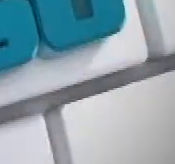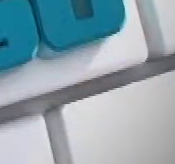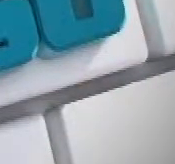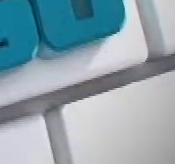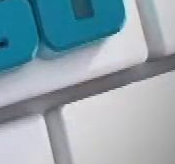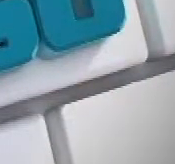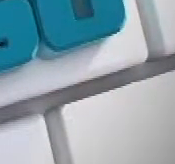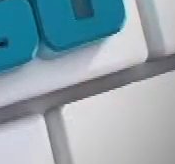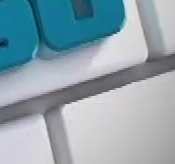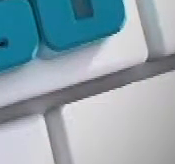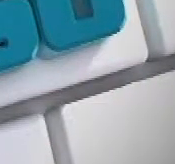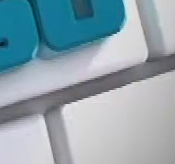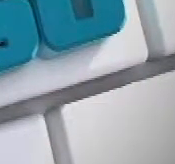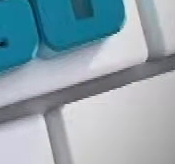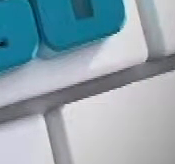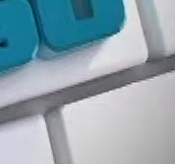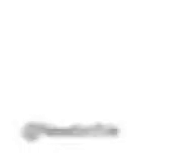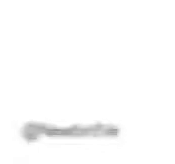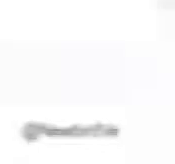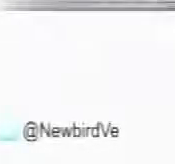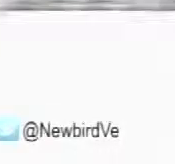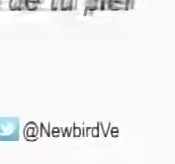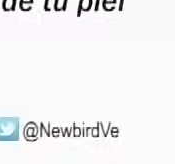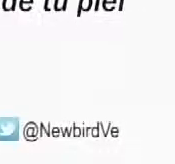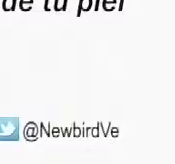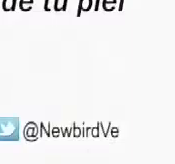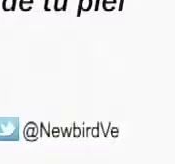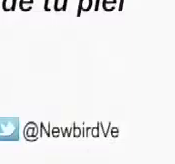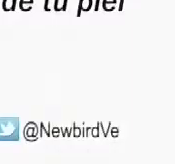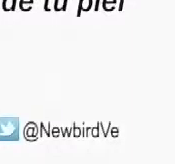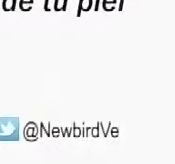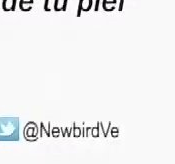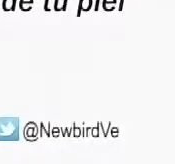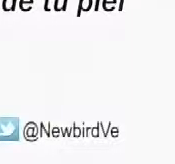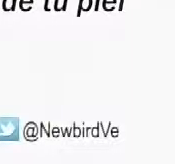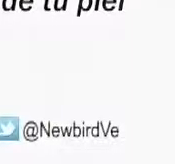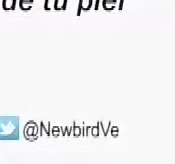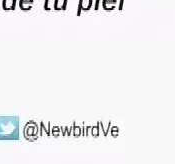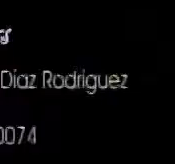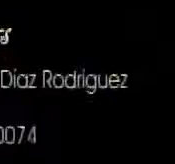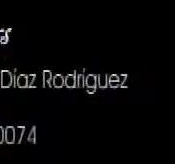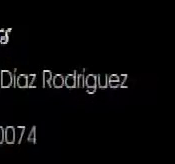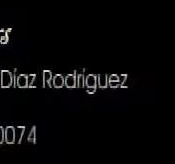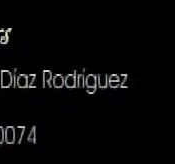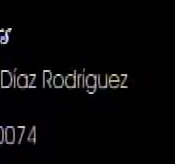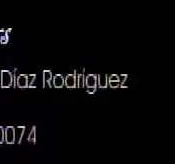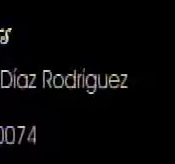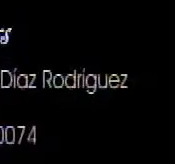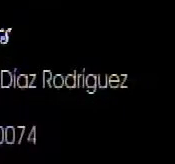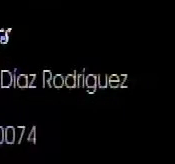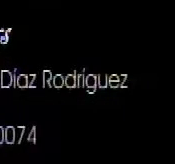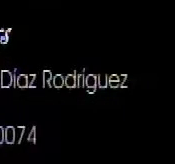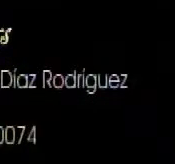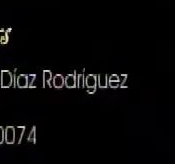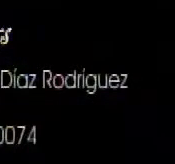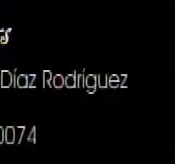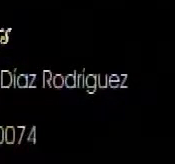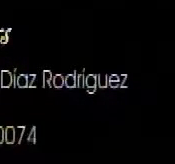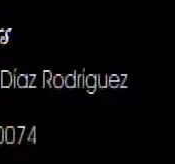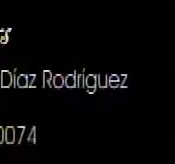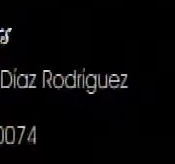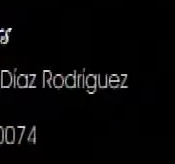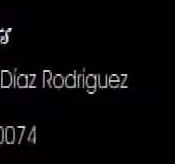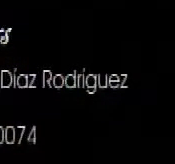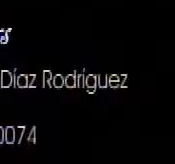Contrapeso fue presentado por New Beer, una piel parte de tu piel. La Flor de las Terrazas, tu